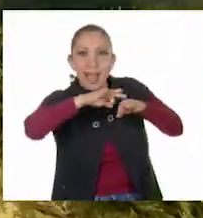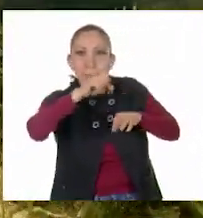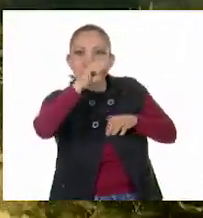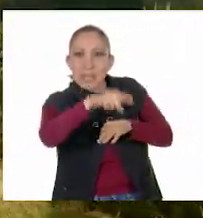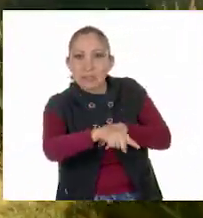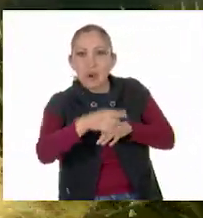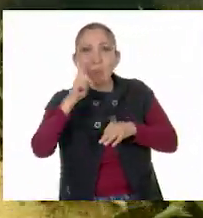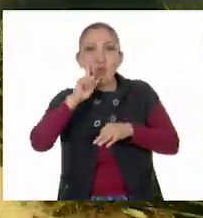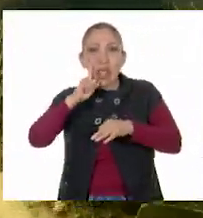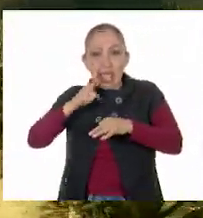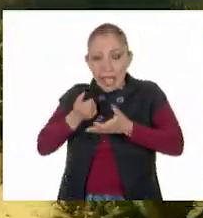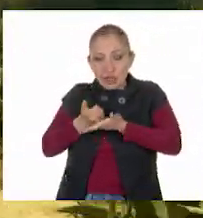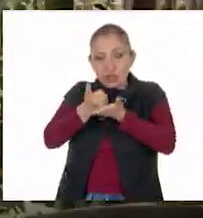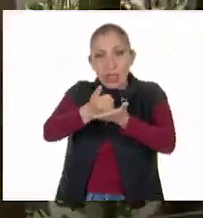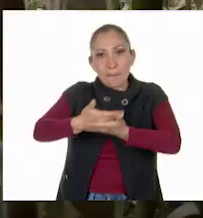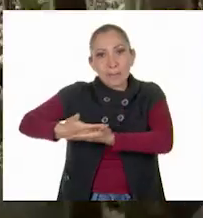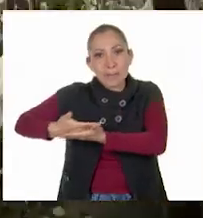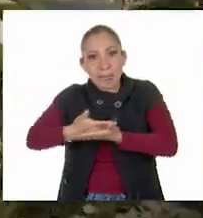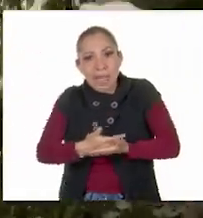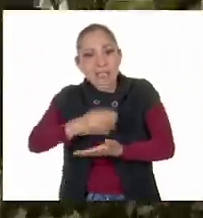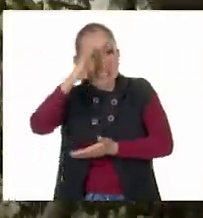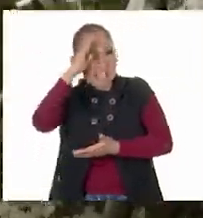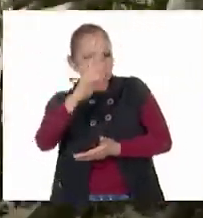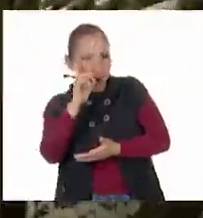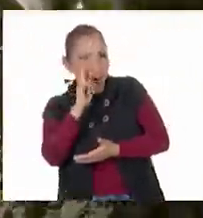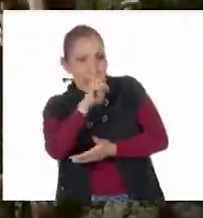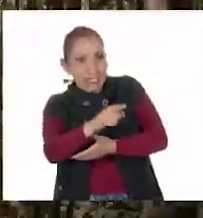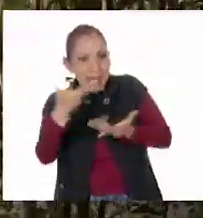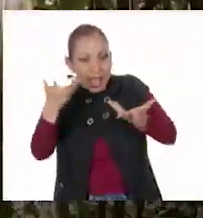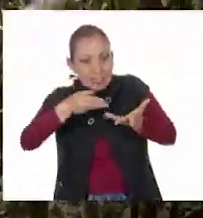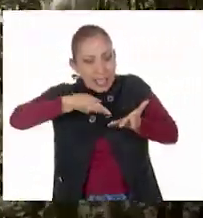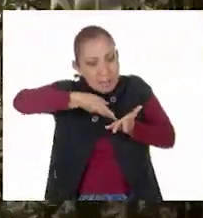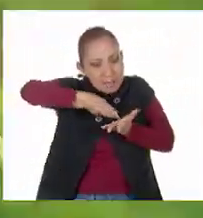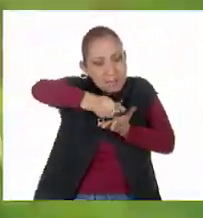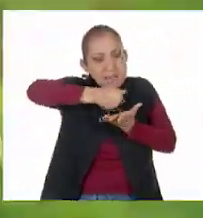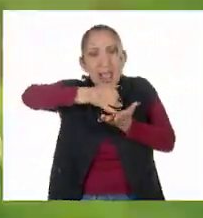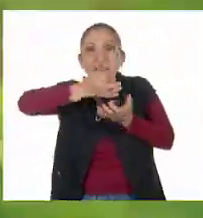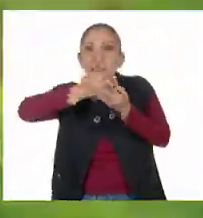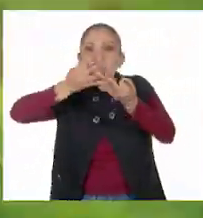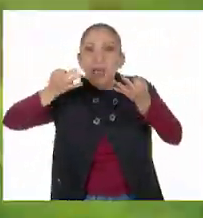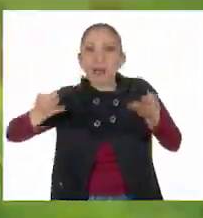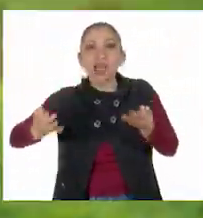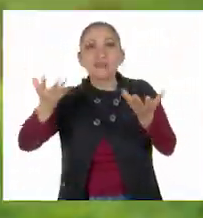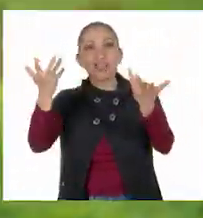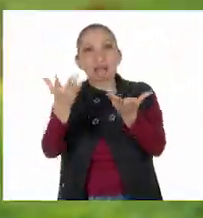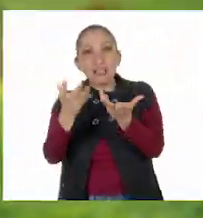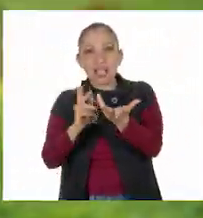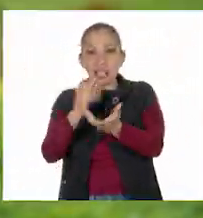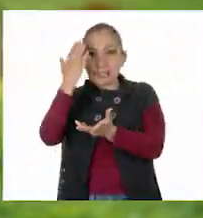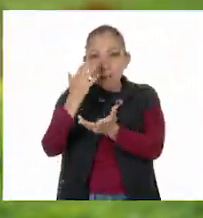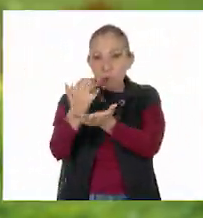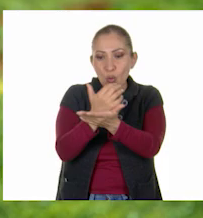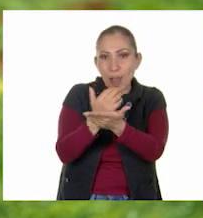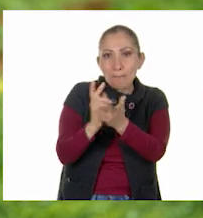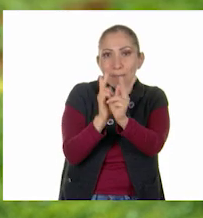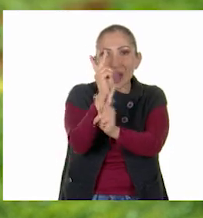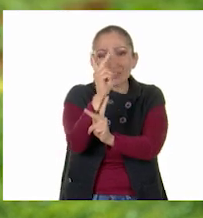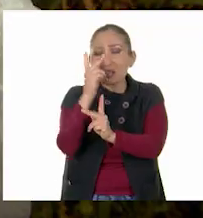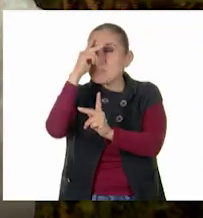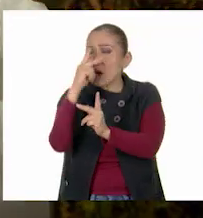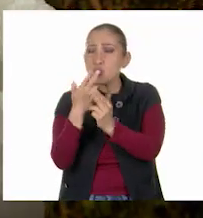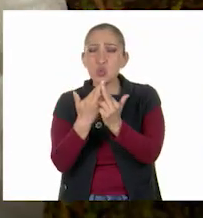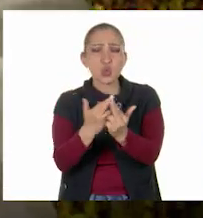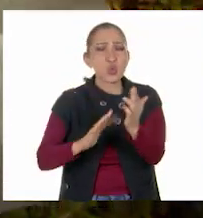las parteras, de las señoras que cultivan la tierra, que manejan la herbolaria. Y México tiene una